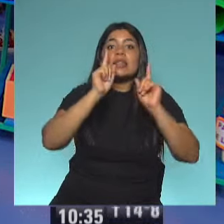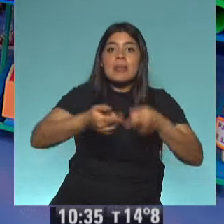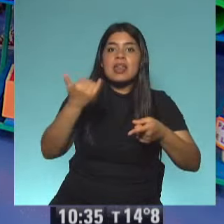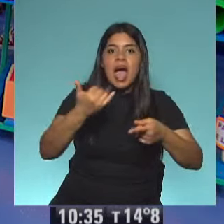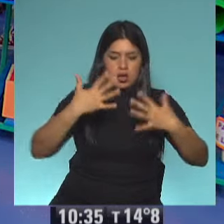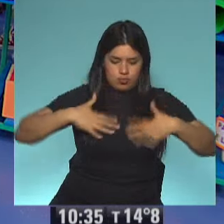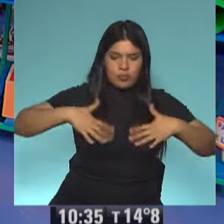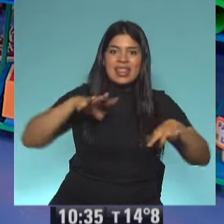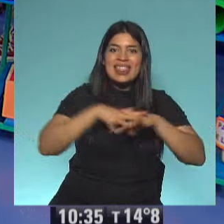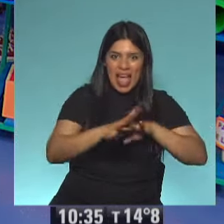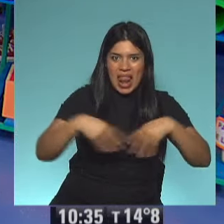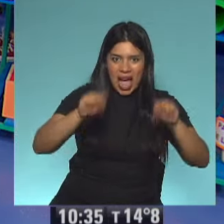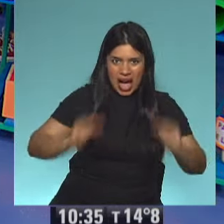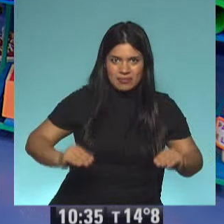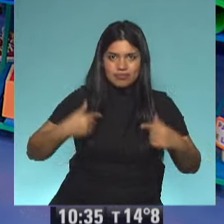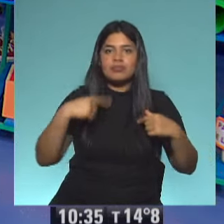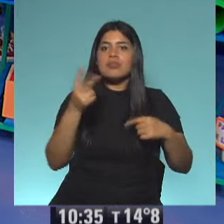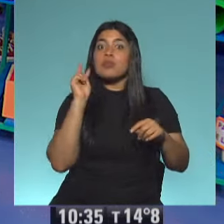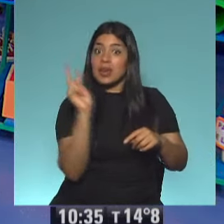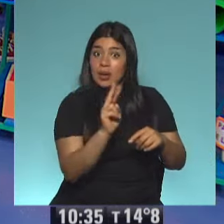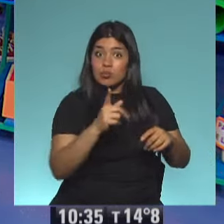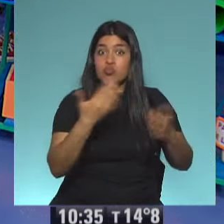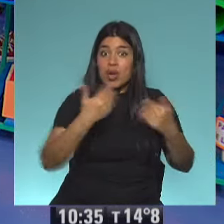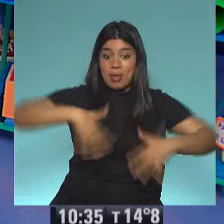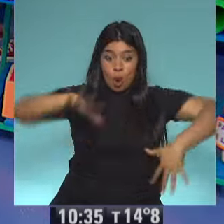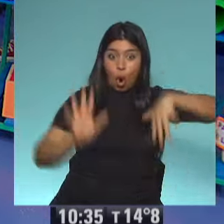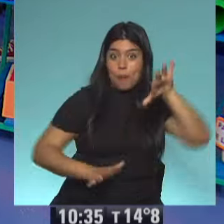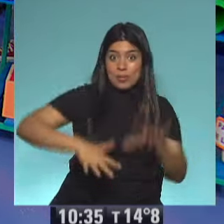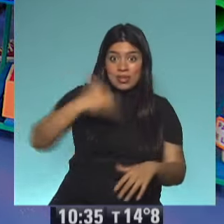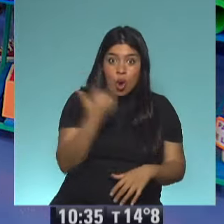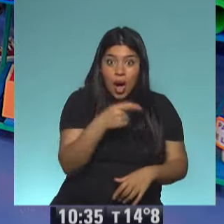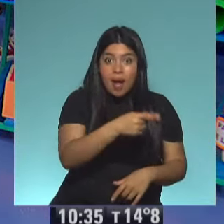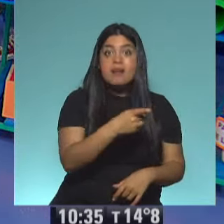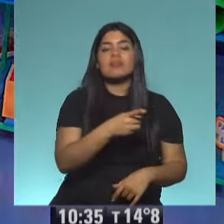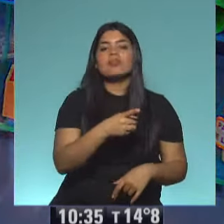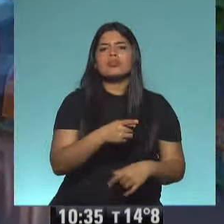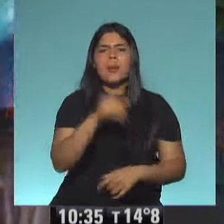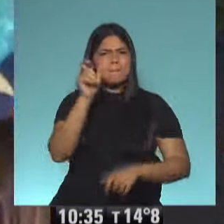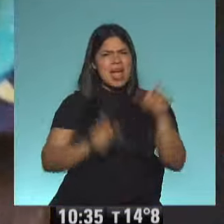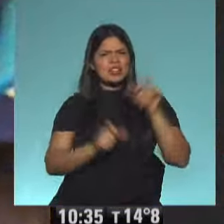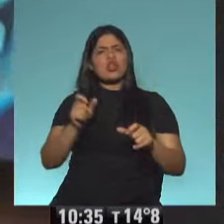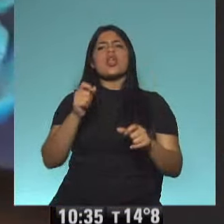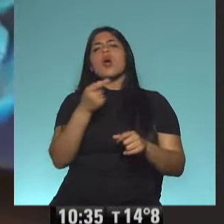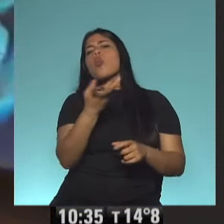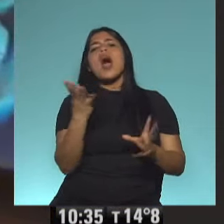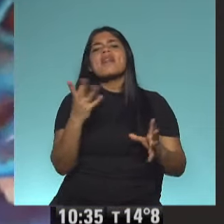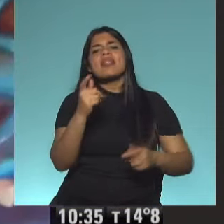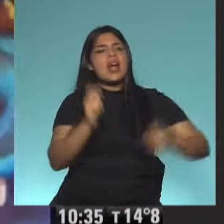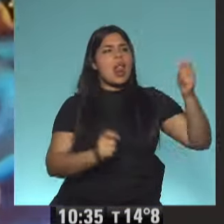¡Qué hermoso! ¡Qué hermoso! ¡Hermoso! ¿Entre cuánta gente se maneja ese muñeco?